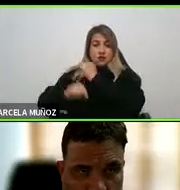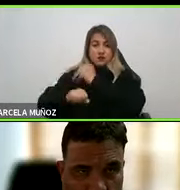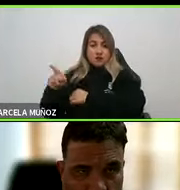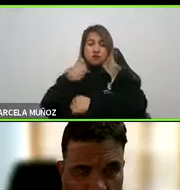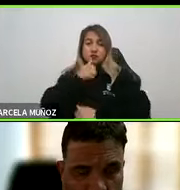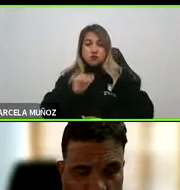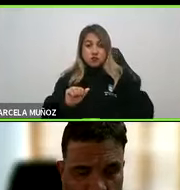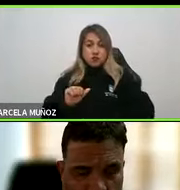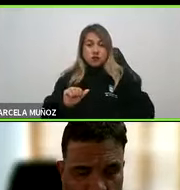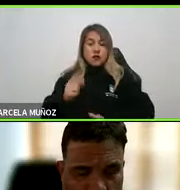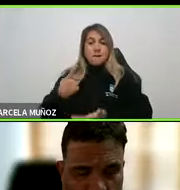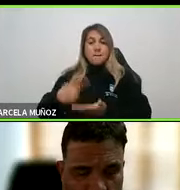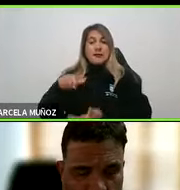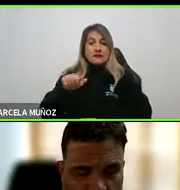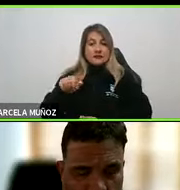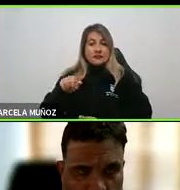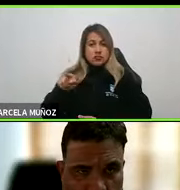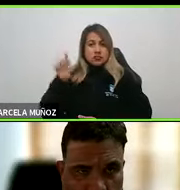para